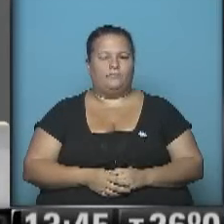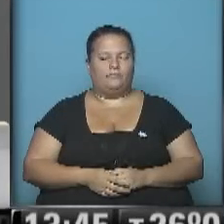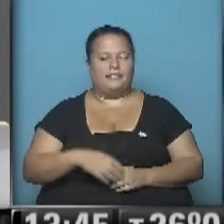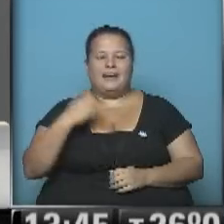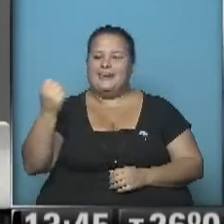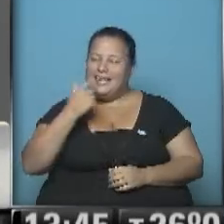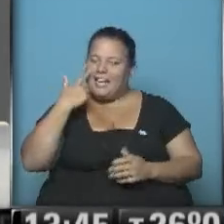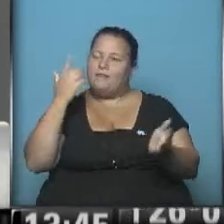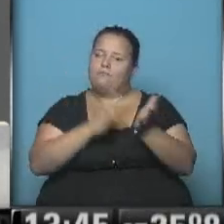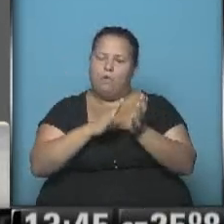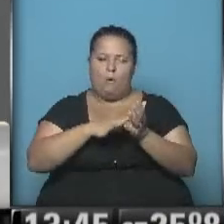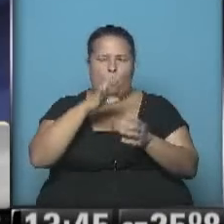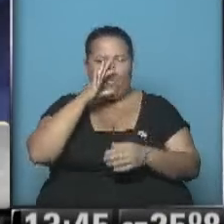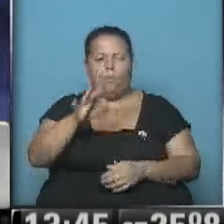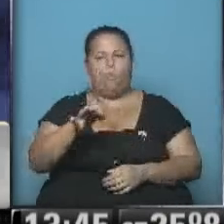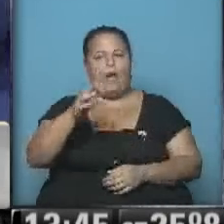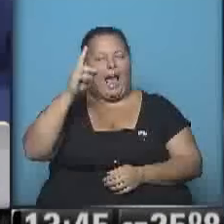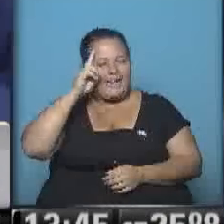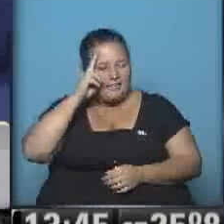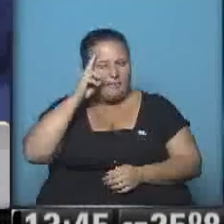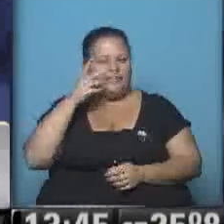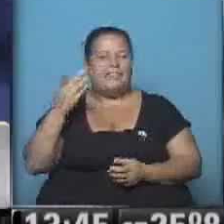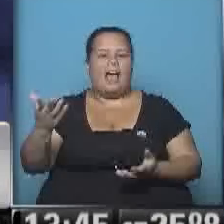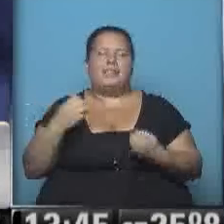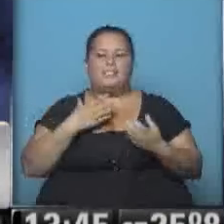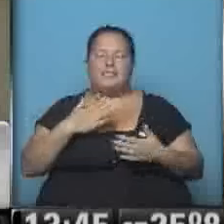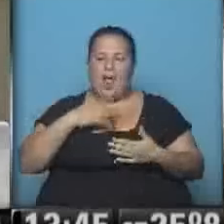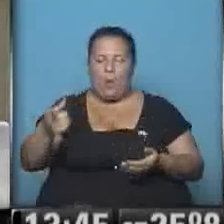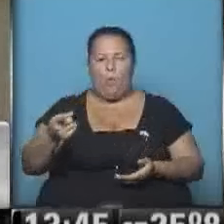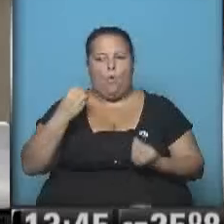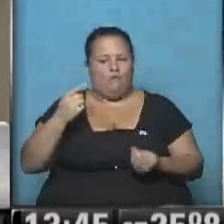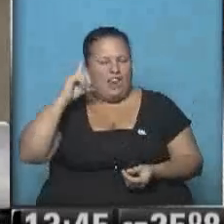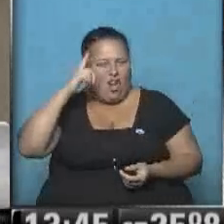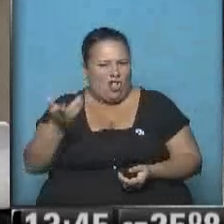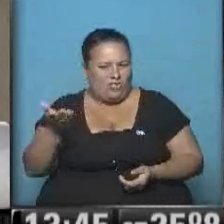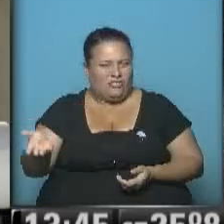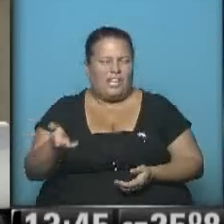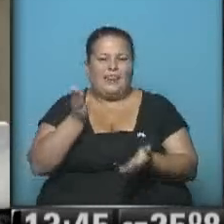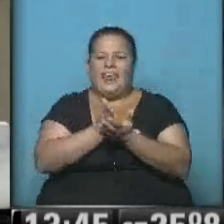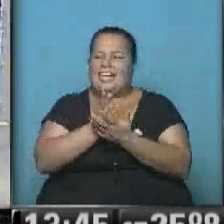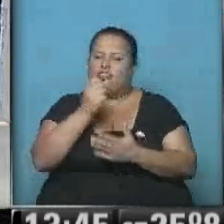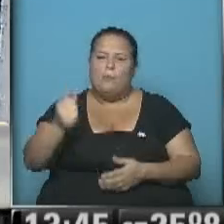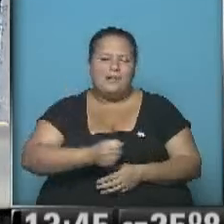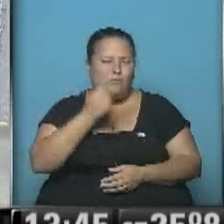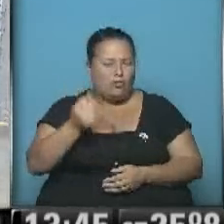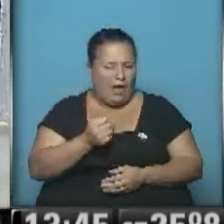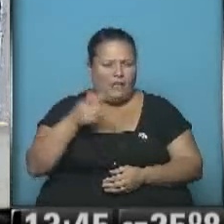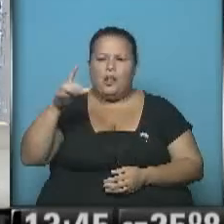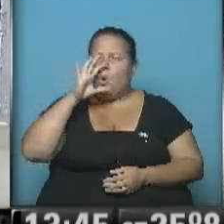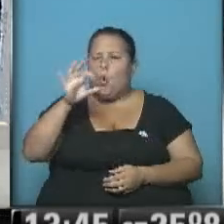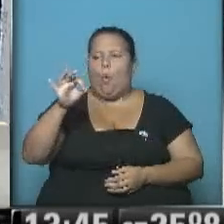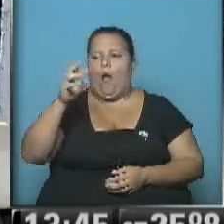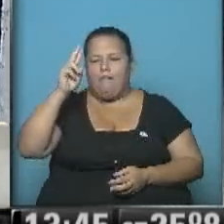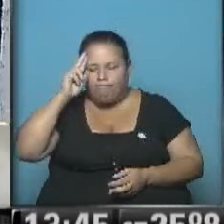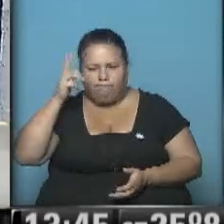queremos también demostrar que nunca se respetó el estado de José Luis, que es un estado de inocencia, es un derecho fundamental y nunca fue